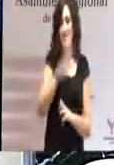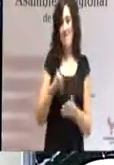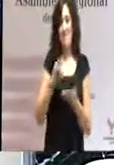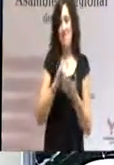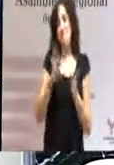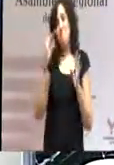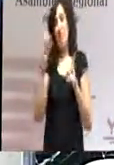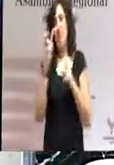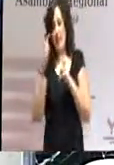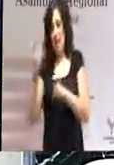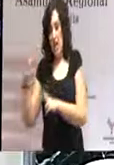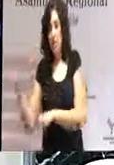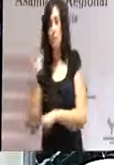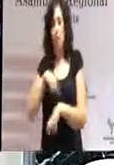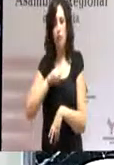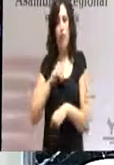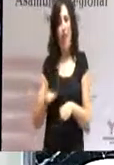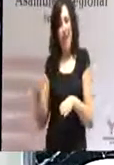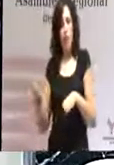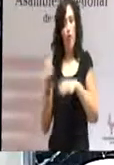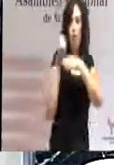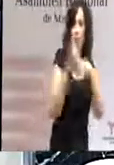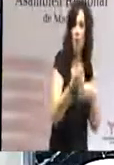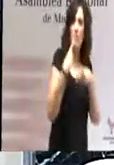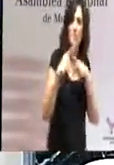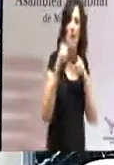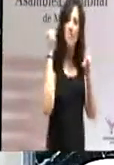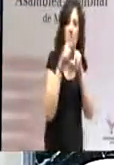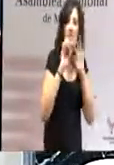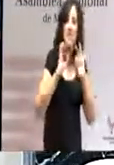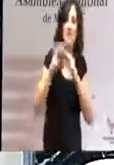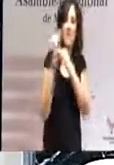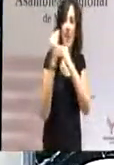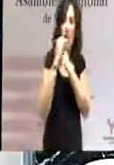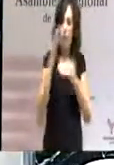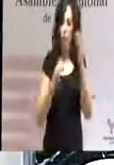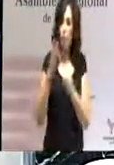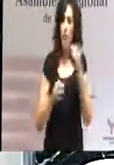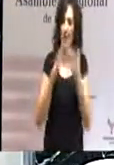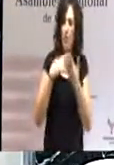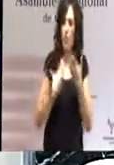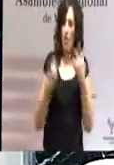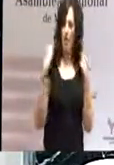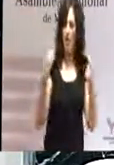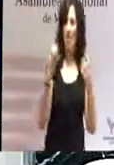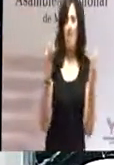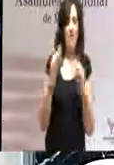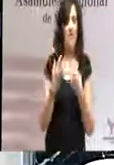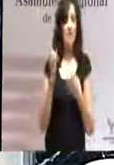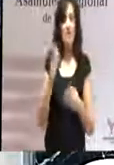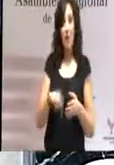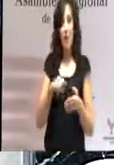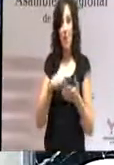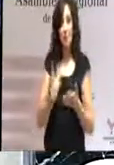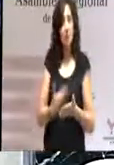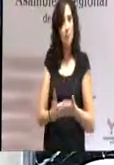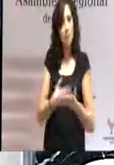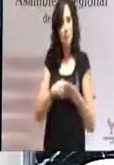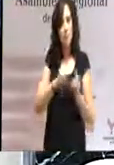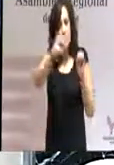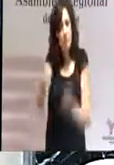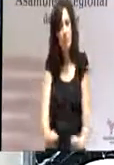nos tendrán a su lado para lograr una financiación justa para nuestra región. También pelearemos, señorías, sin descanso y mostraremos firmeza,